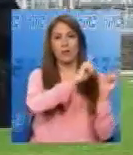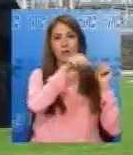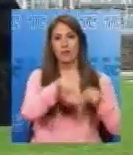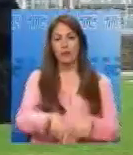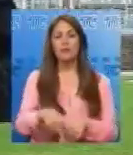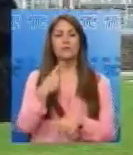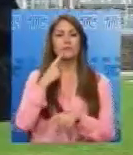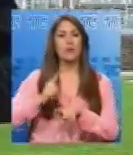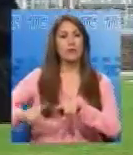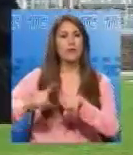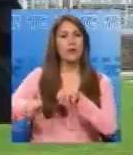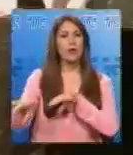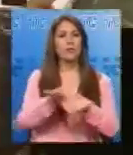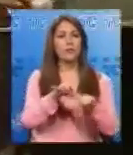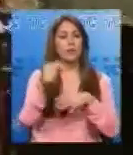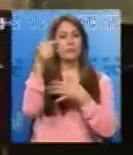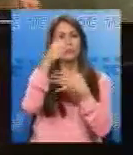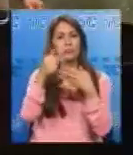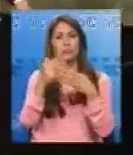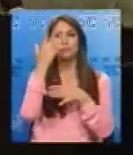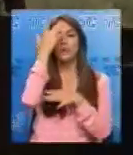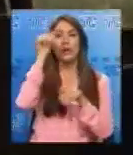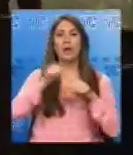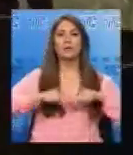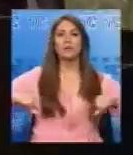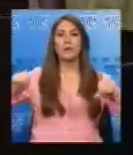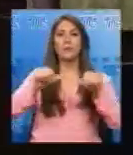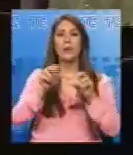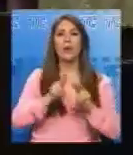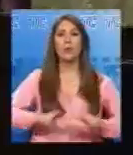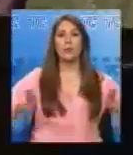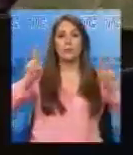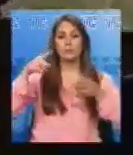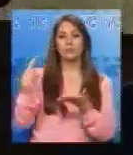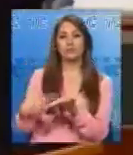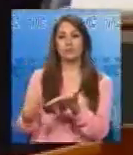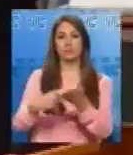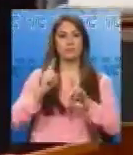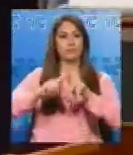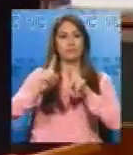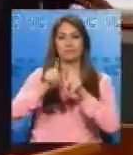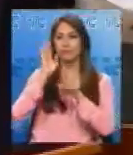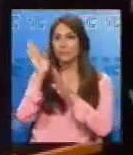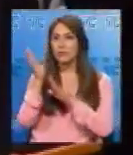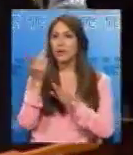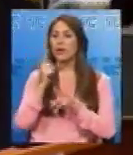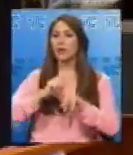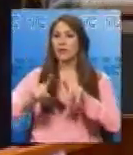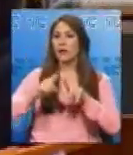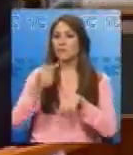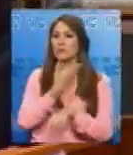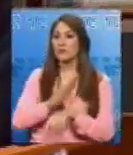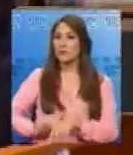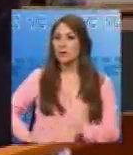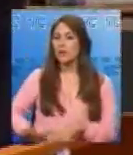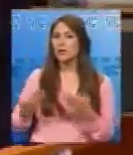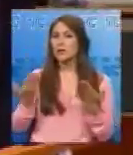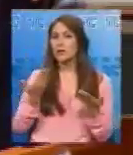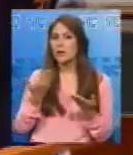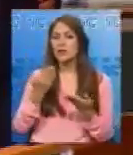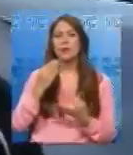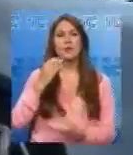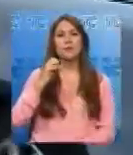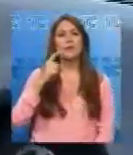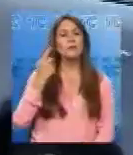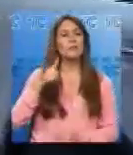su participación en la Asamblea General de la ONU. Ha mantenido reuniones bilaterales con sus homólogos de Barbados, Senegal